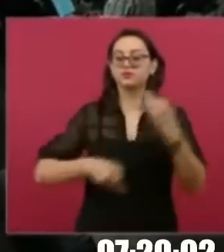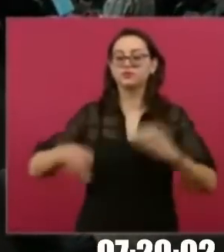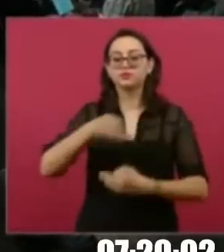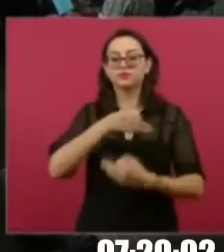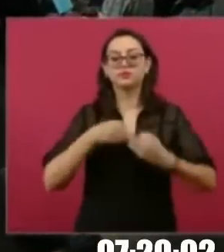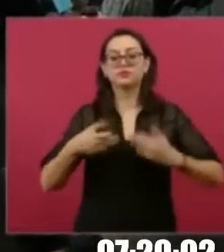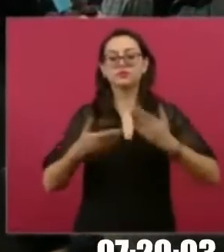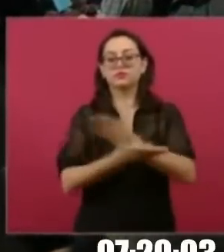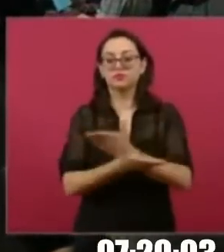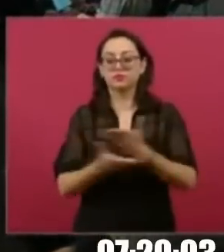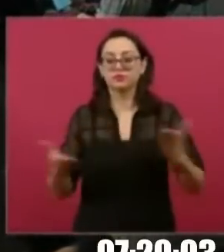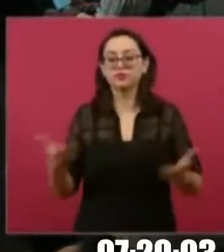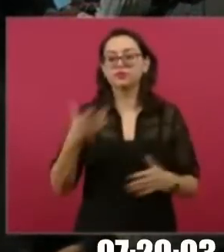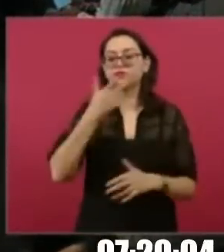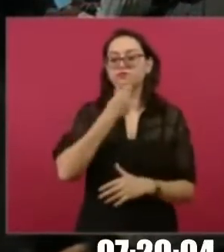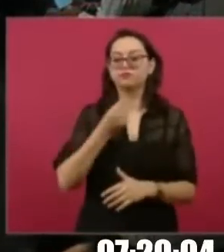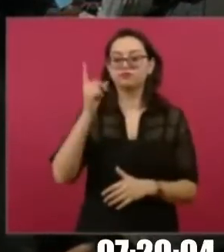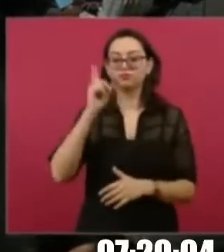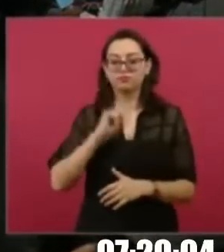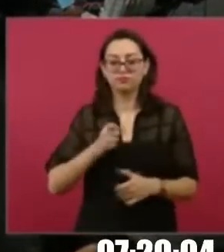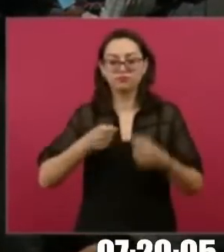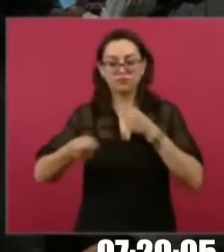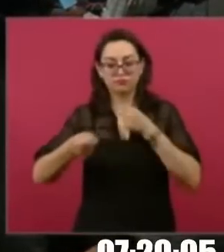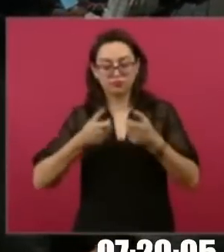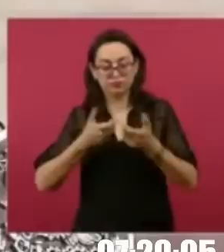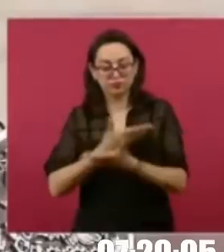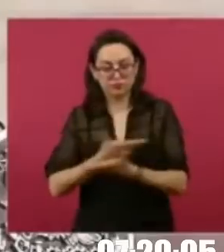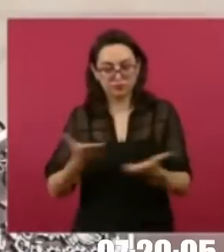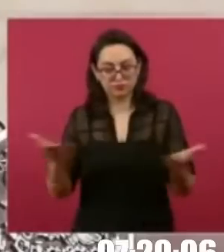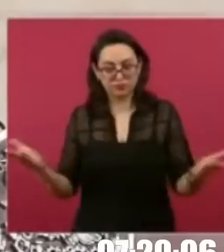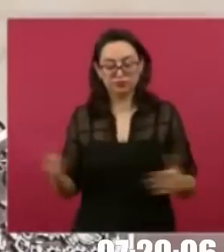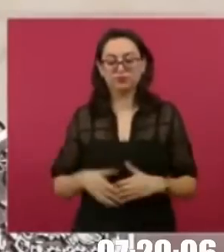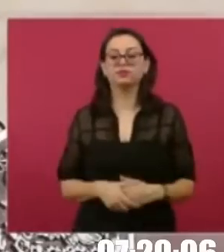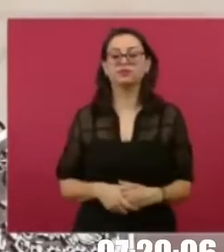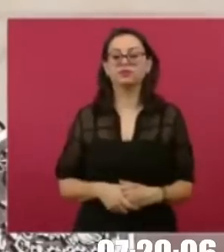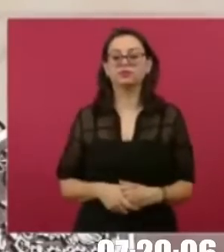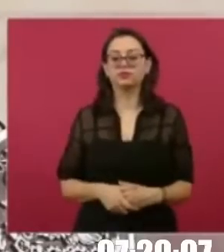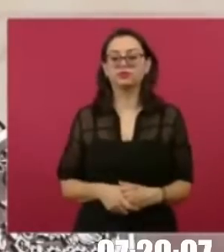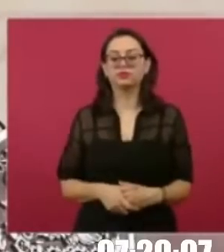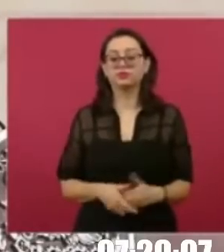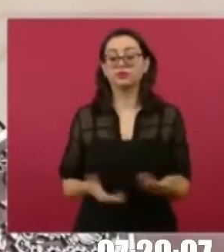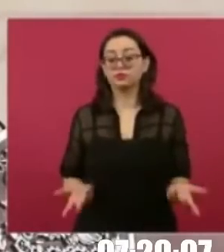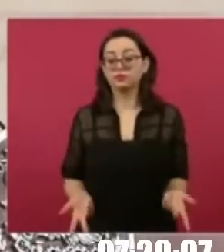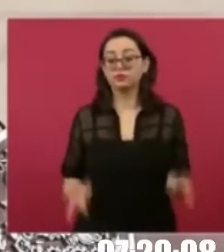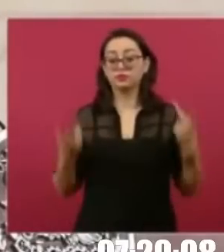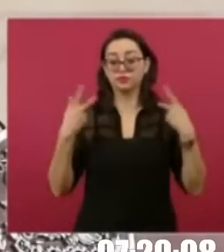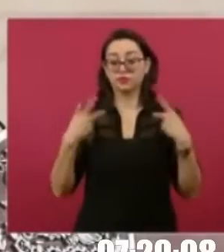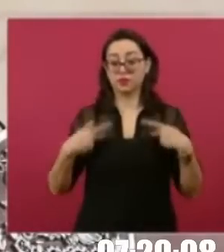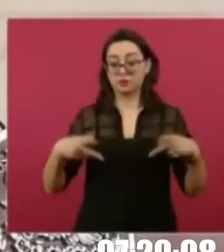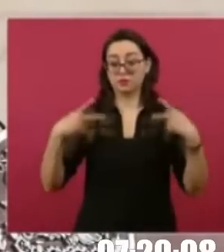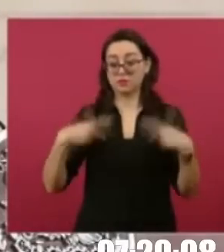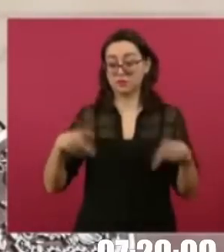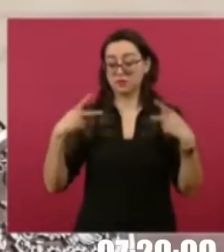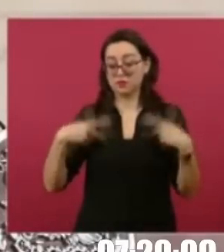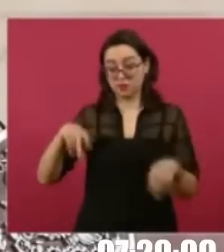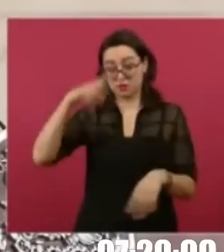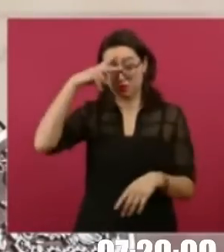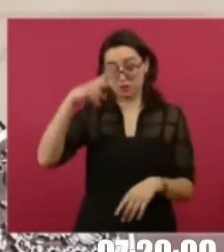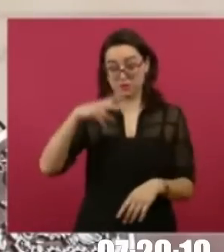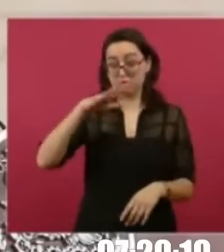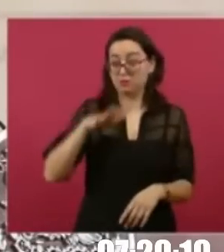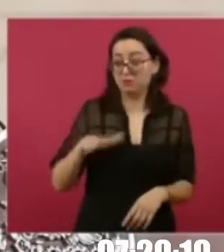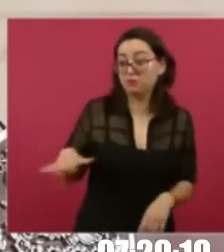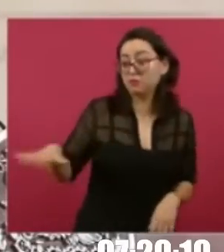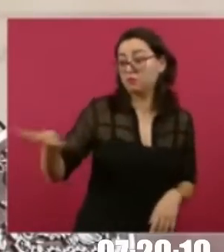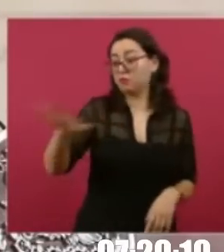todos ustedes hoy es un día muy importante para la salud de los mexicanos sin seguridad social como lo ha